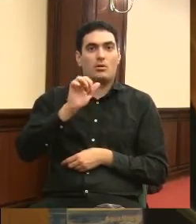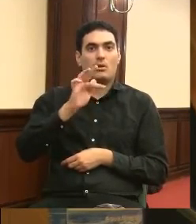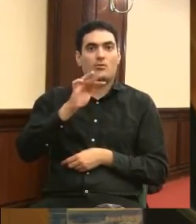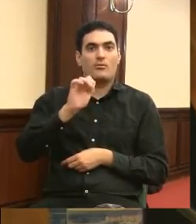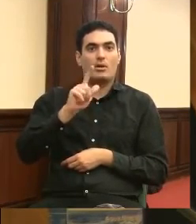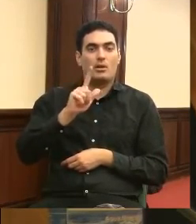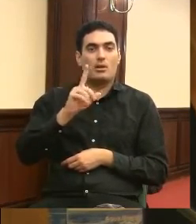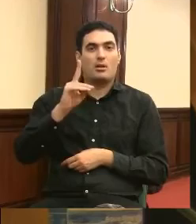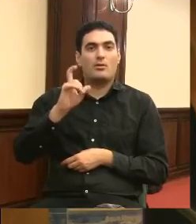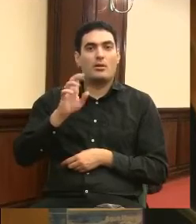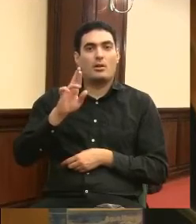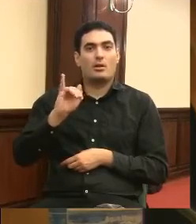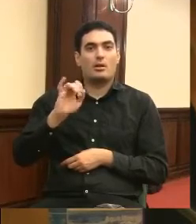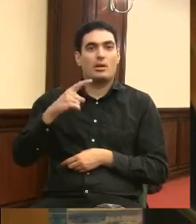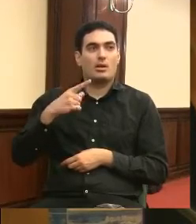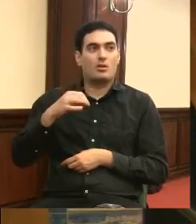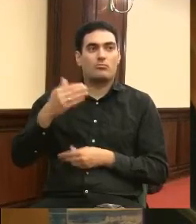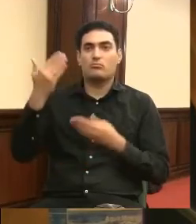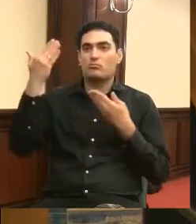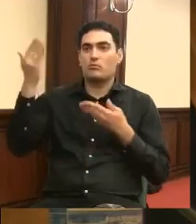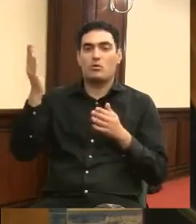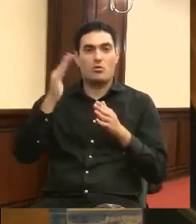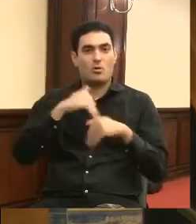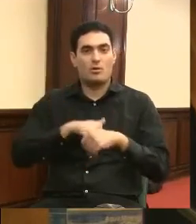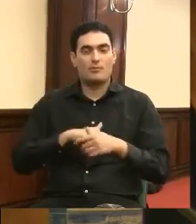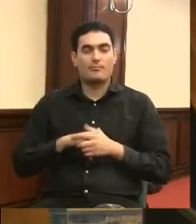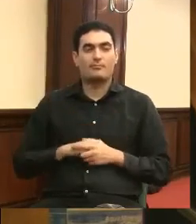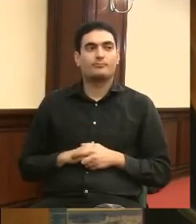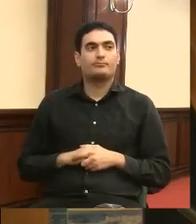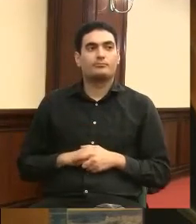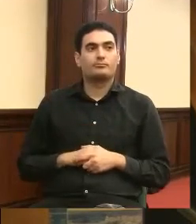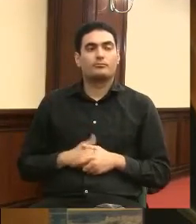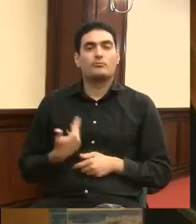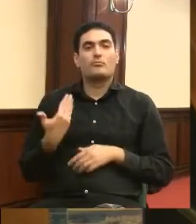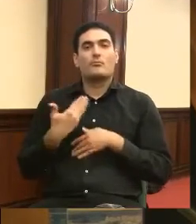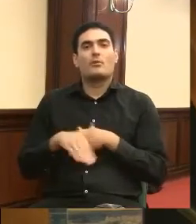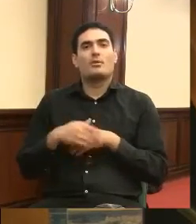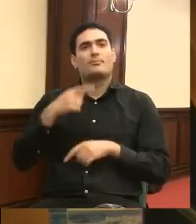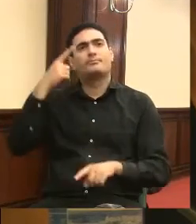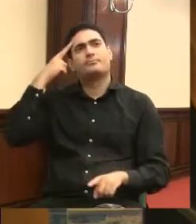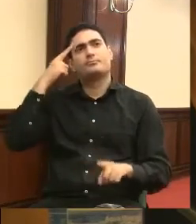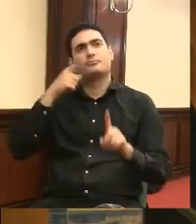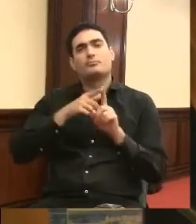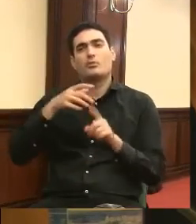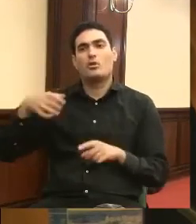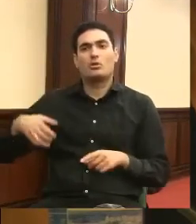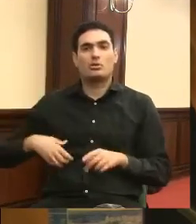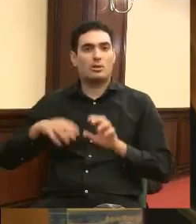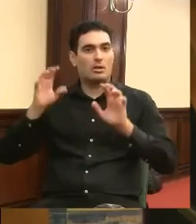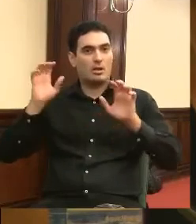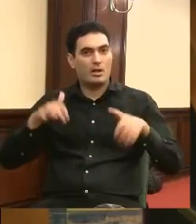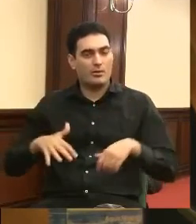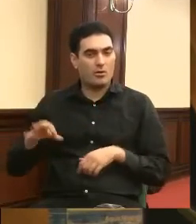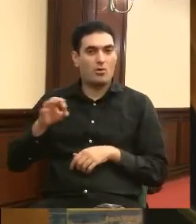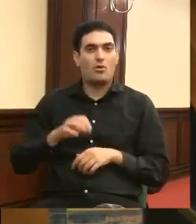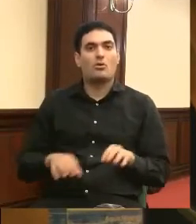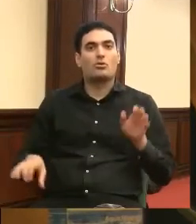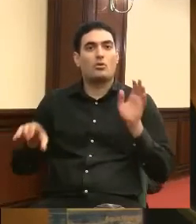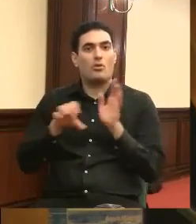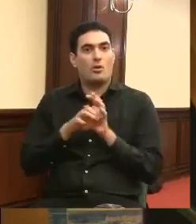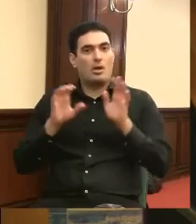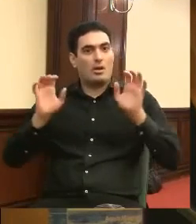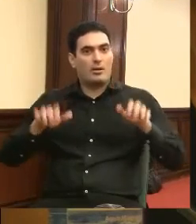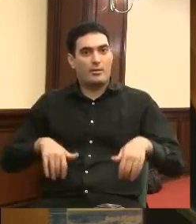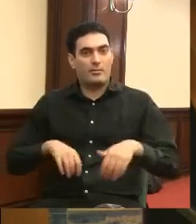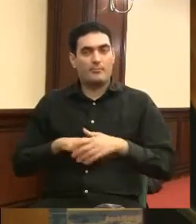a Rafael de Riego, por poner un ejemplo. No tengamos tampoco una calle dedicada a las Cortes de Cádiz o a la